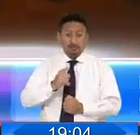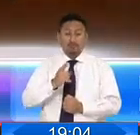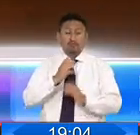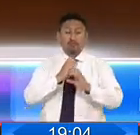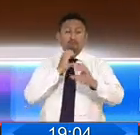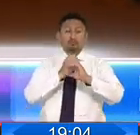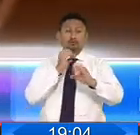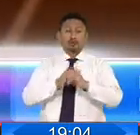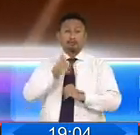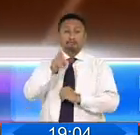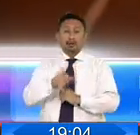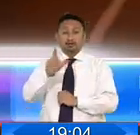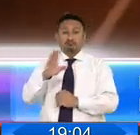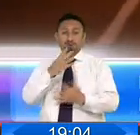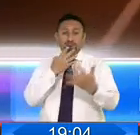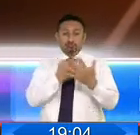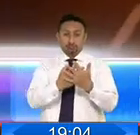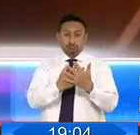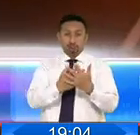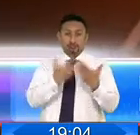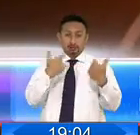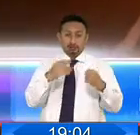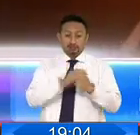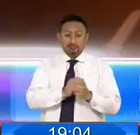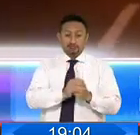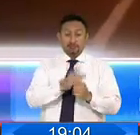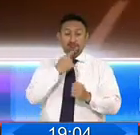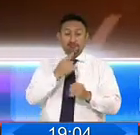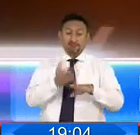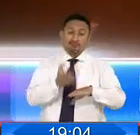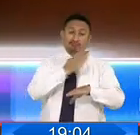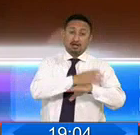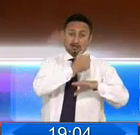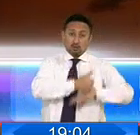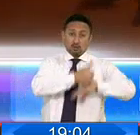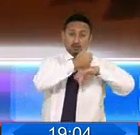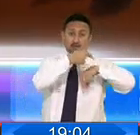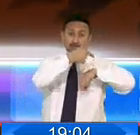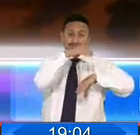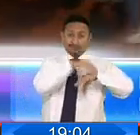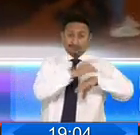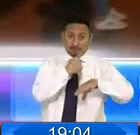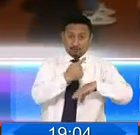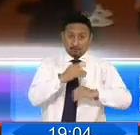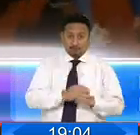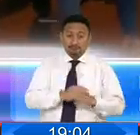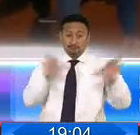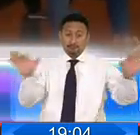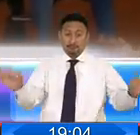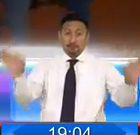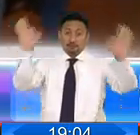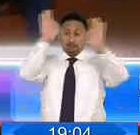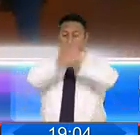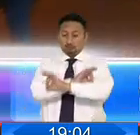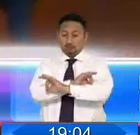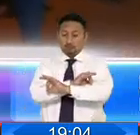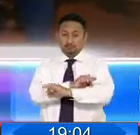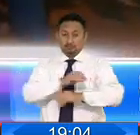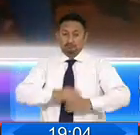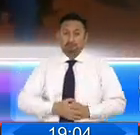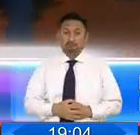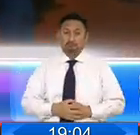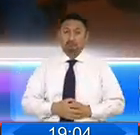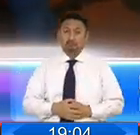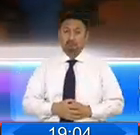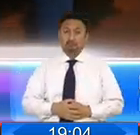con personas privadas de la libertad, como lo mencionaron las autoridades en la tarde de hoy, que iban a hacer algunos